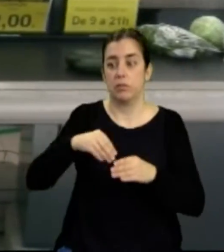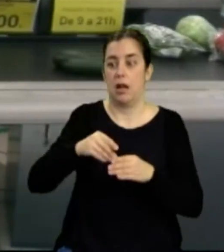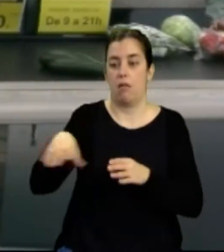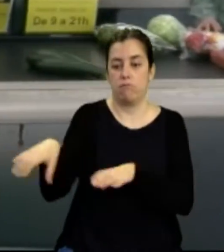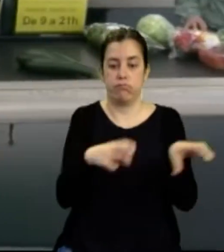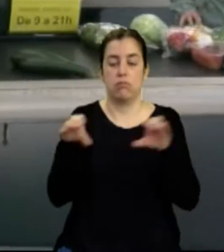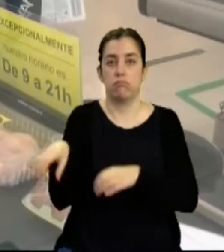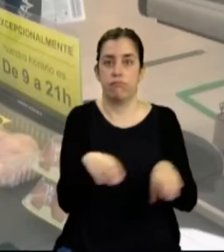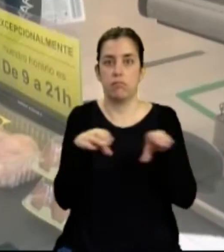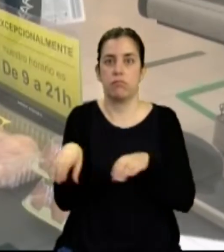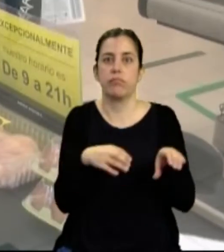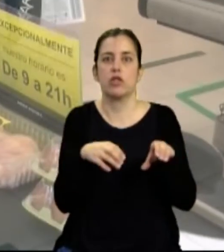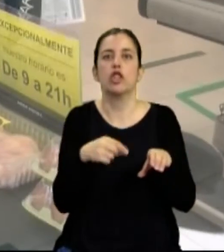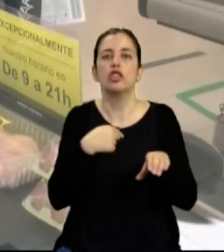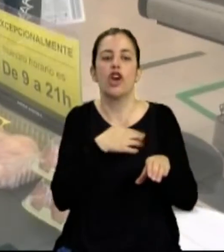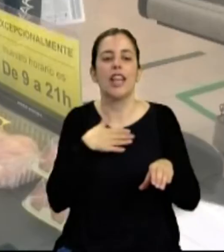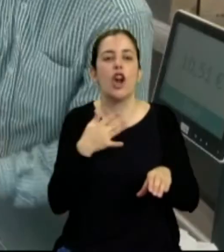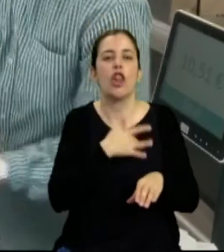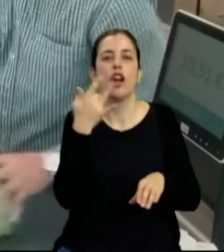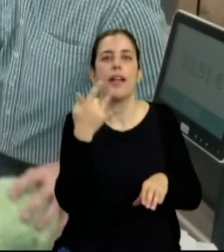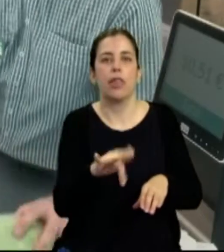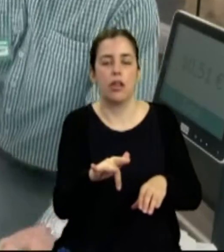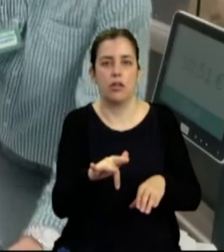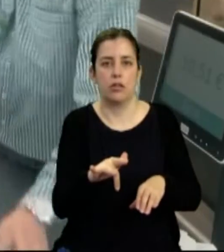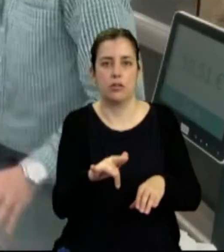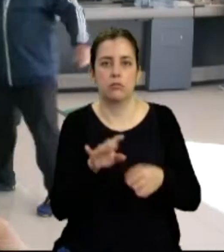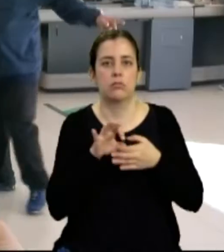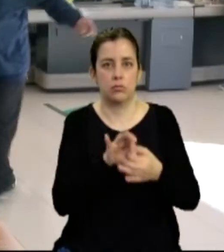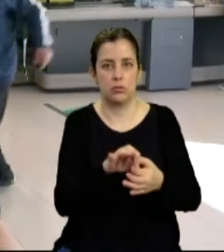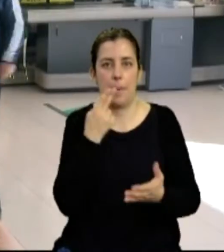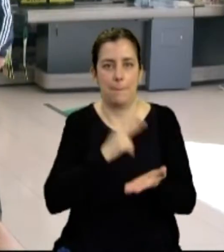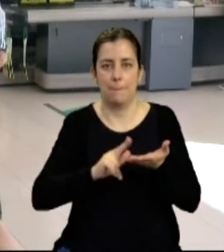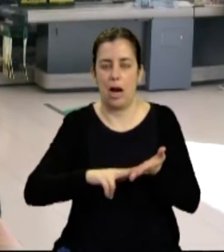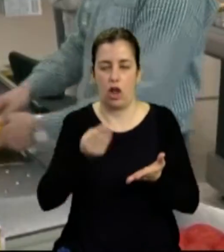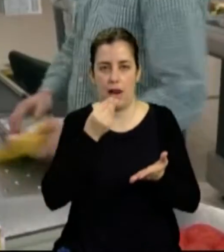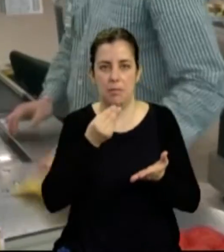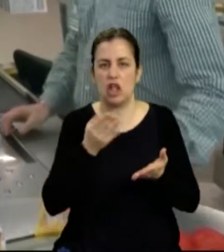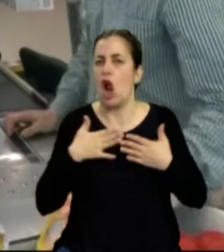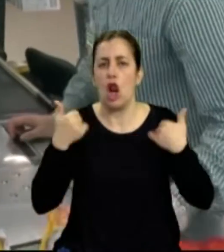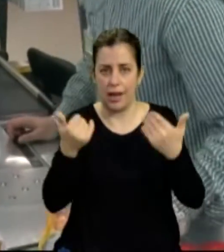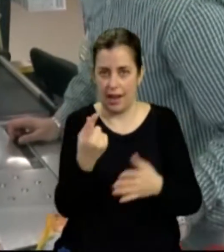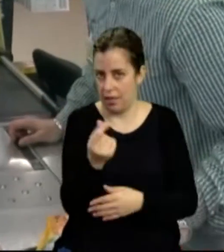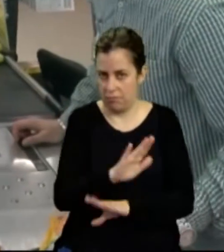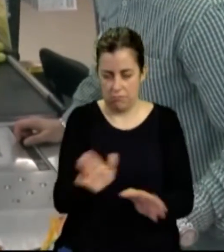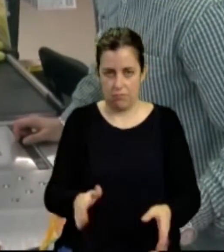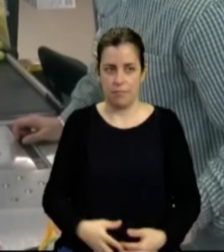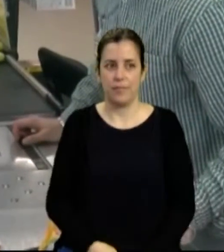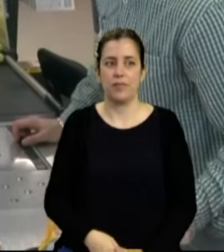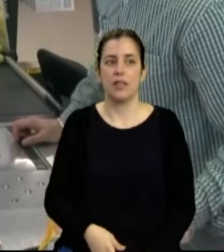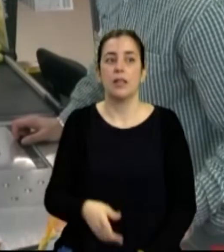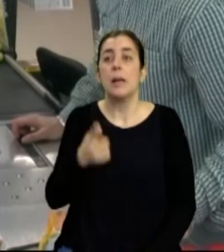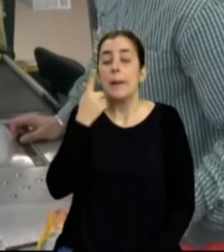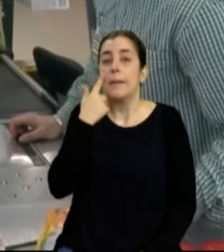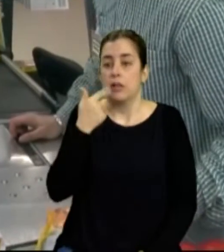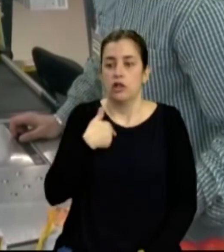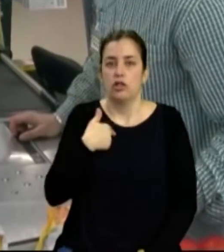entregar una cantidad a favor del banco de alimentos. Lo que quieran, la cantidad que quieran y que les apetezca. Además de la compra, como estamos en la gran